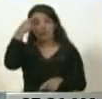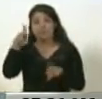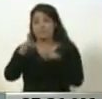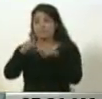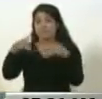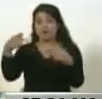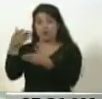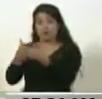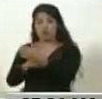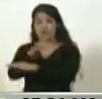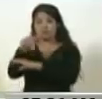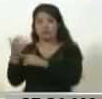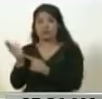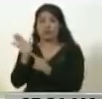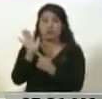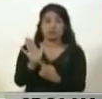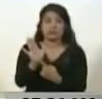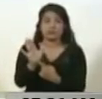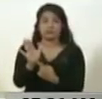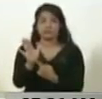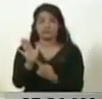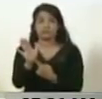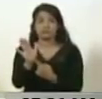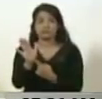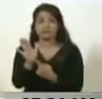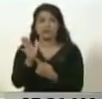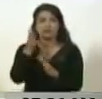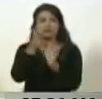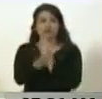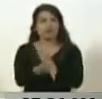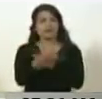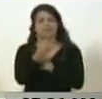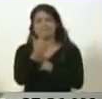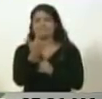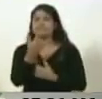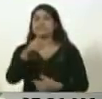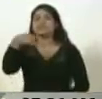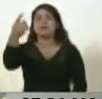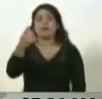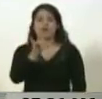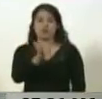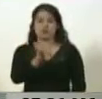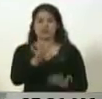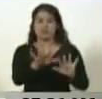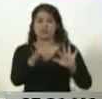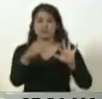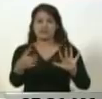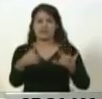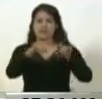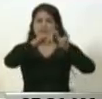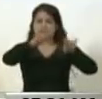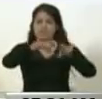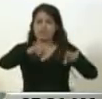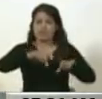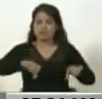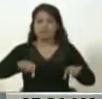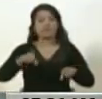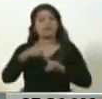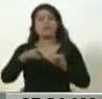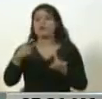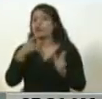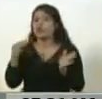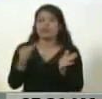le vamos a mostrar a todo el país en torno a lo que es la relevancia de que el próximo lunes 16 comiencen a circular, pero sin embargo ellos no citan la